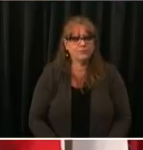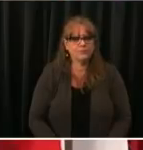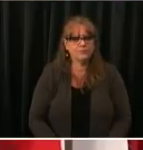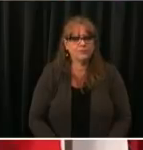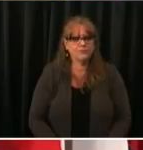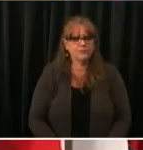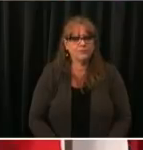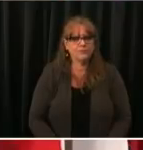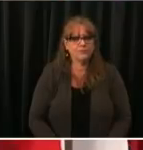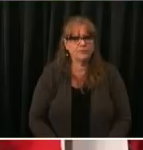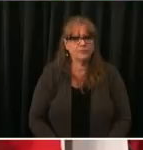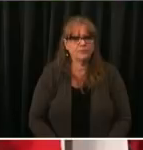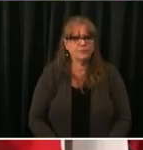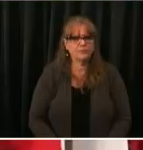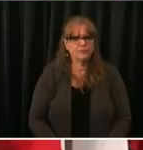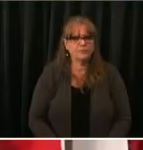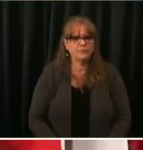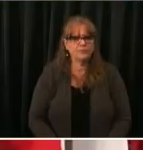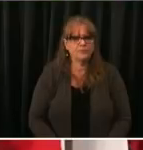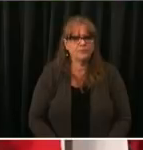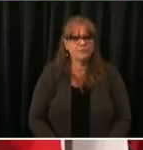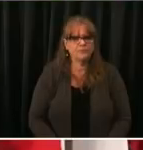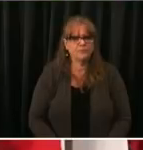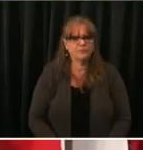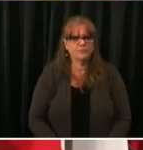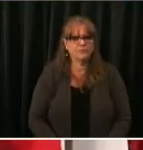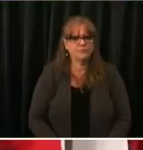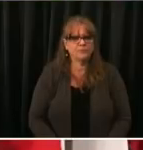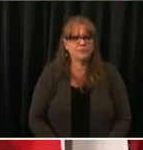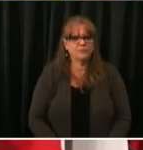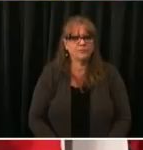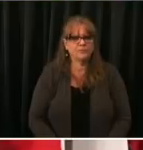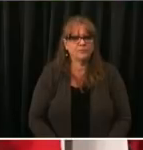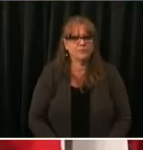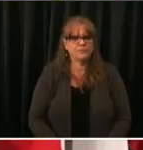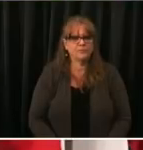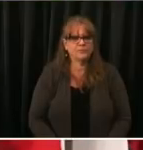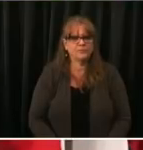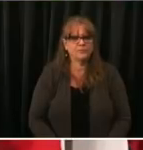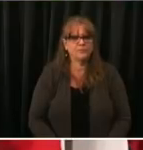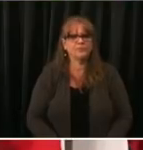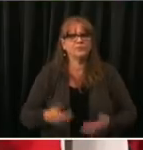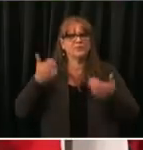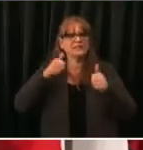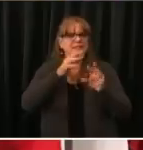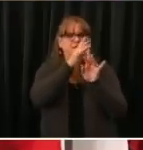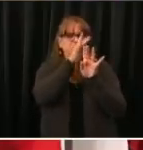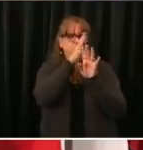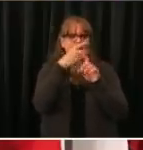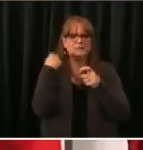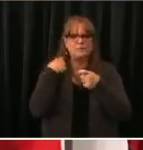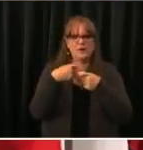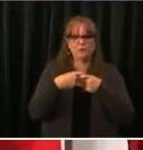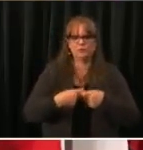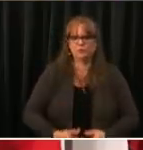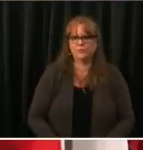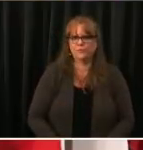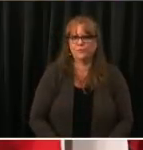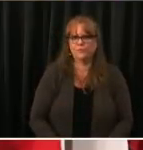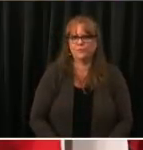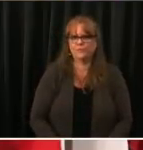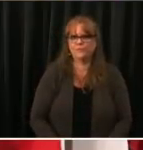más gente mayor que 65 van a recibirlo y también los maestros pueden recibirlo